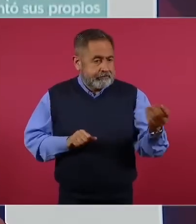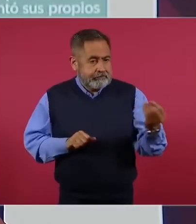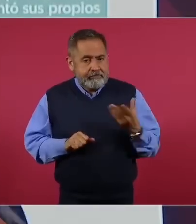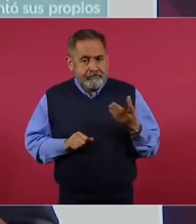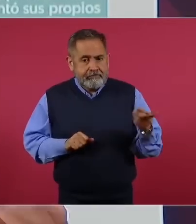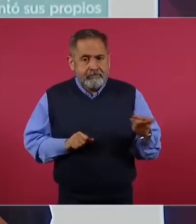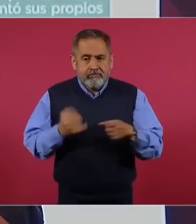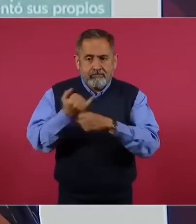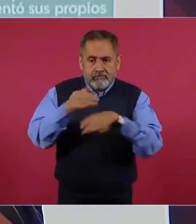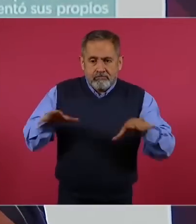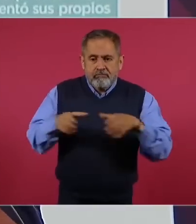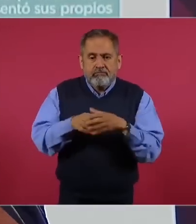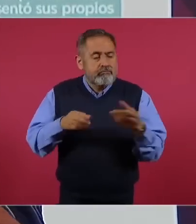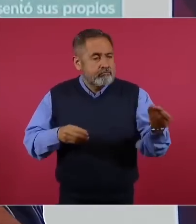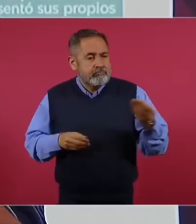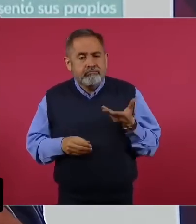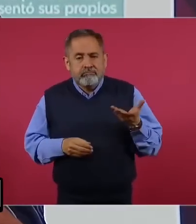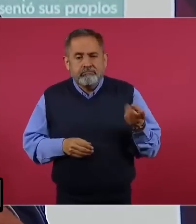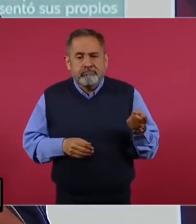información